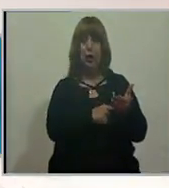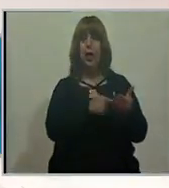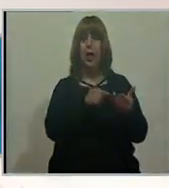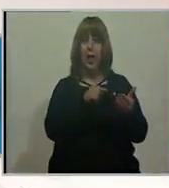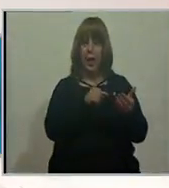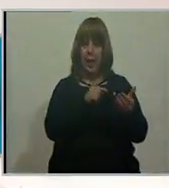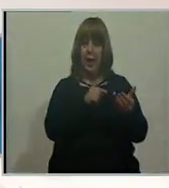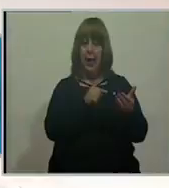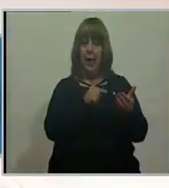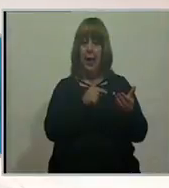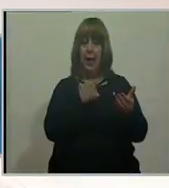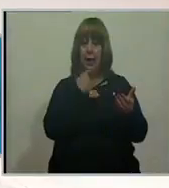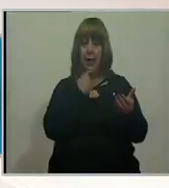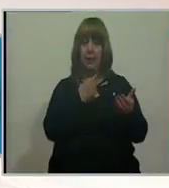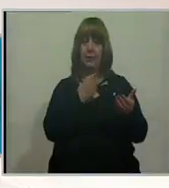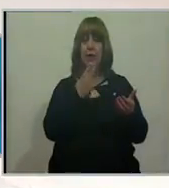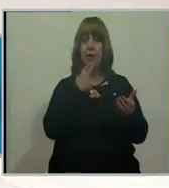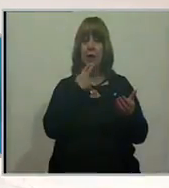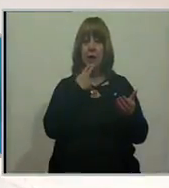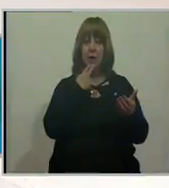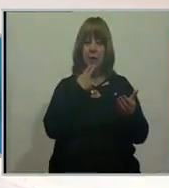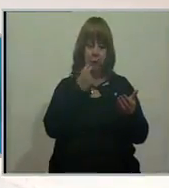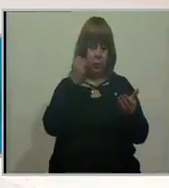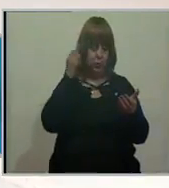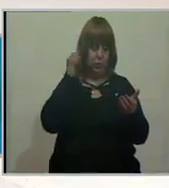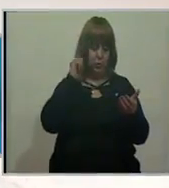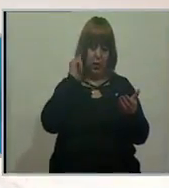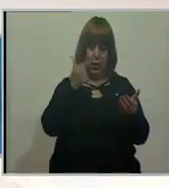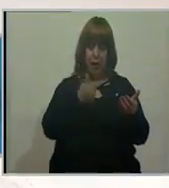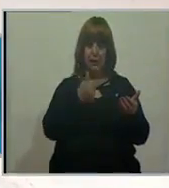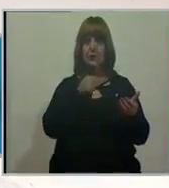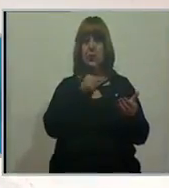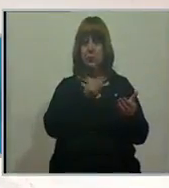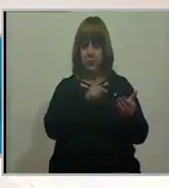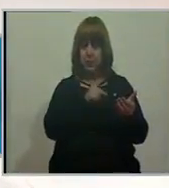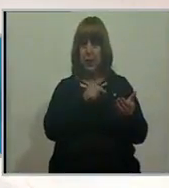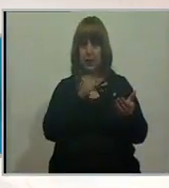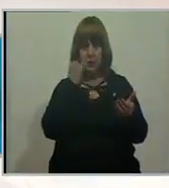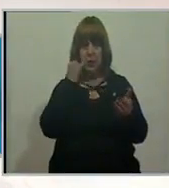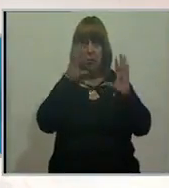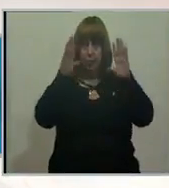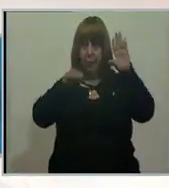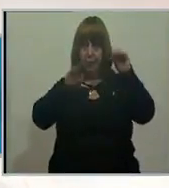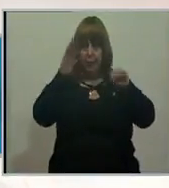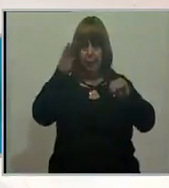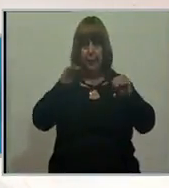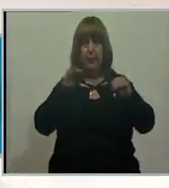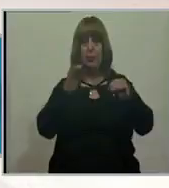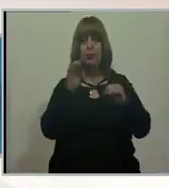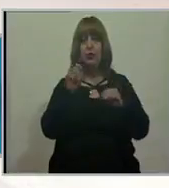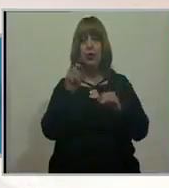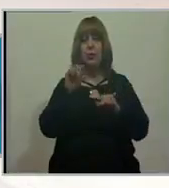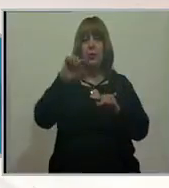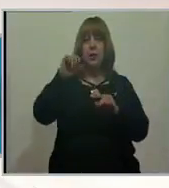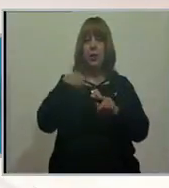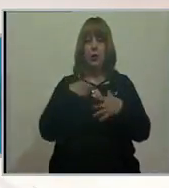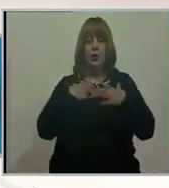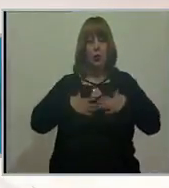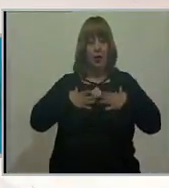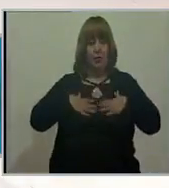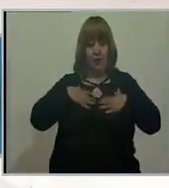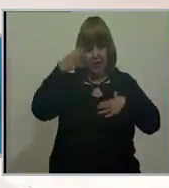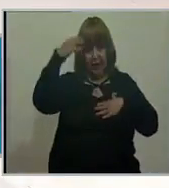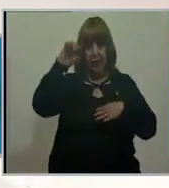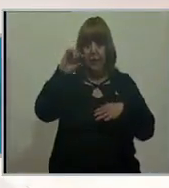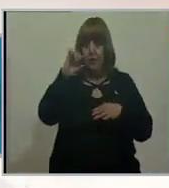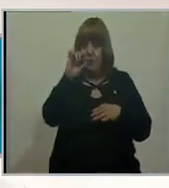Lugar muy donde frío. No estamos sí. apagando la calefacción y electricidad al termotanque, solo le subimos la temperatura al momento de usarlo.